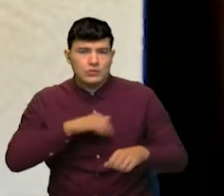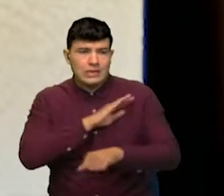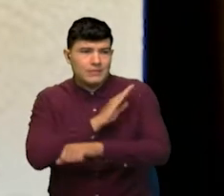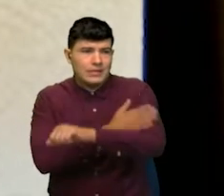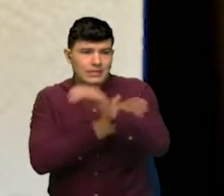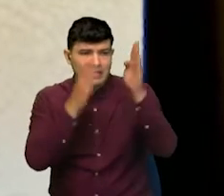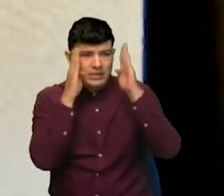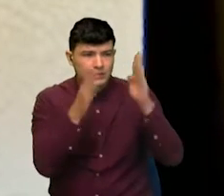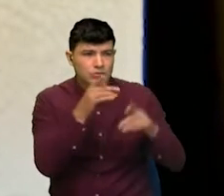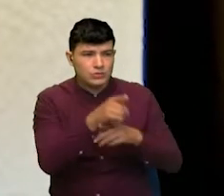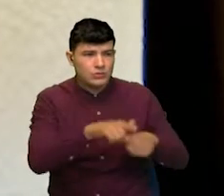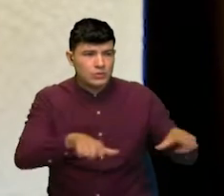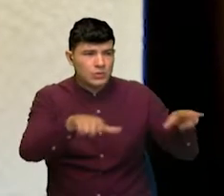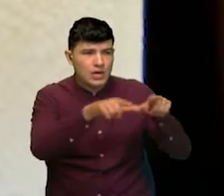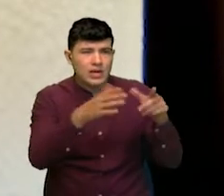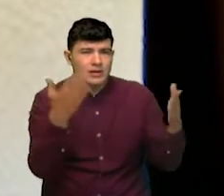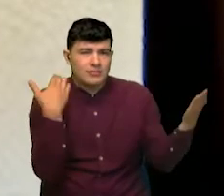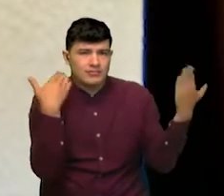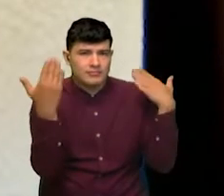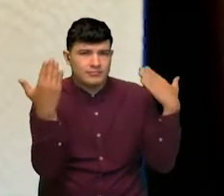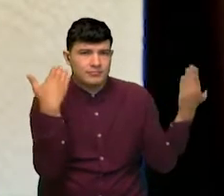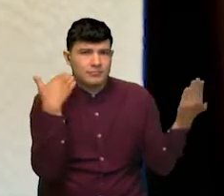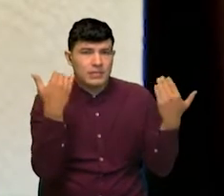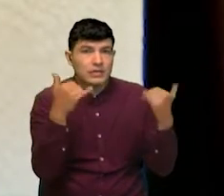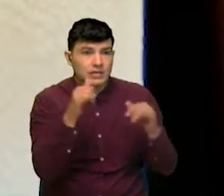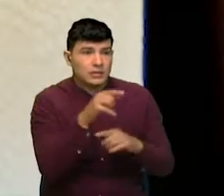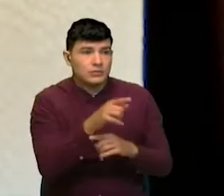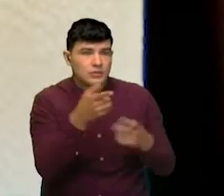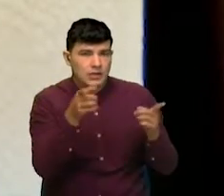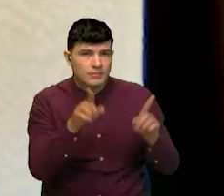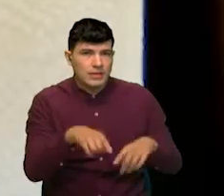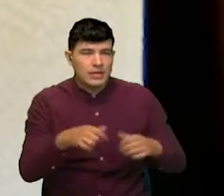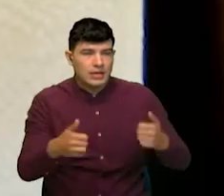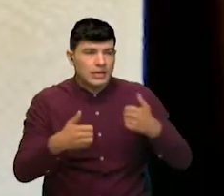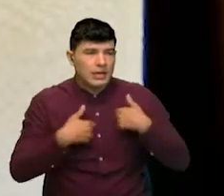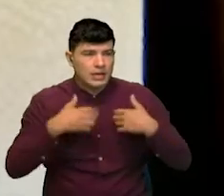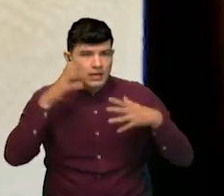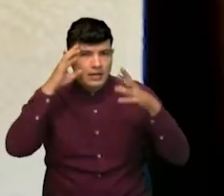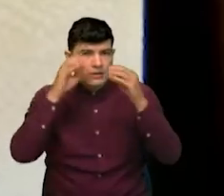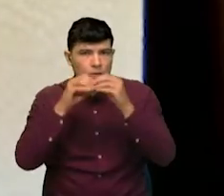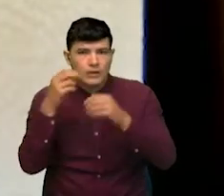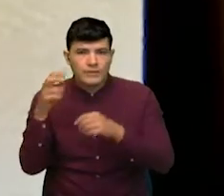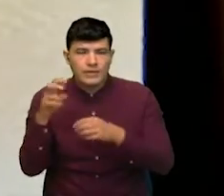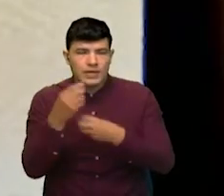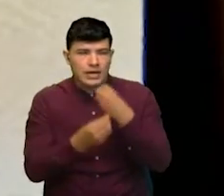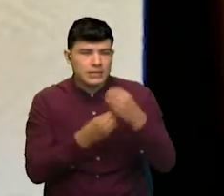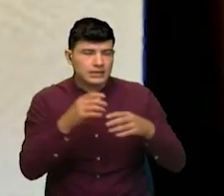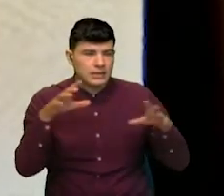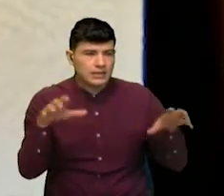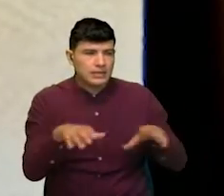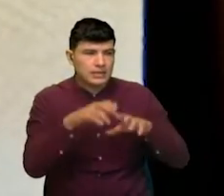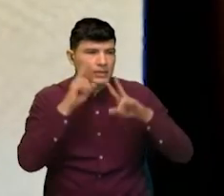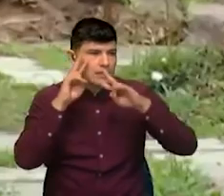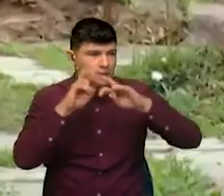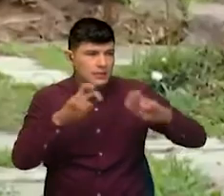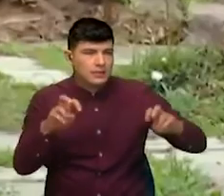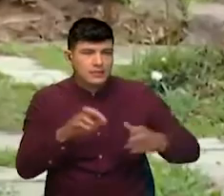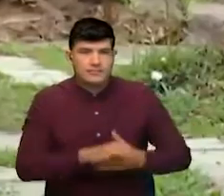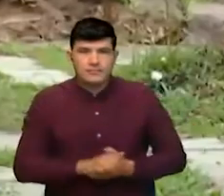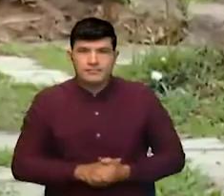asimismo pues en la zona rural ya el ejército con la fiscalía realizarán las labores con el